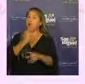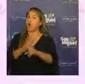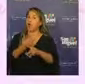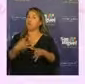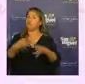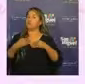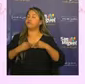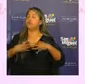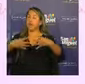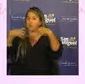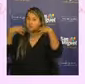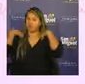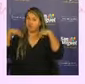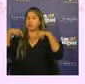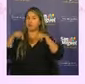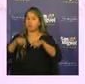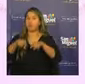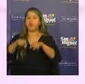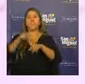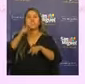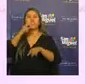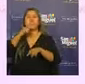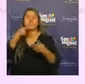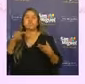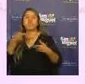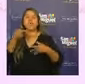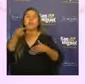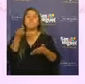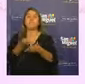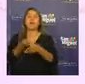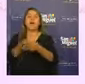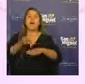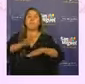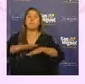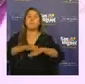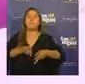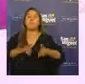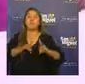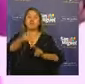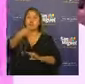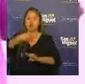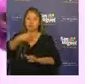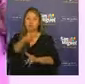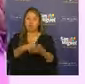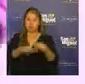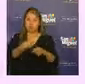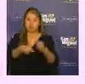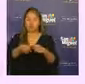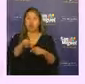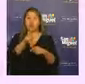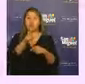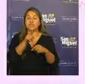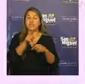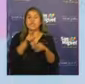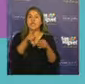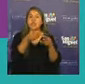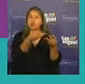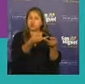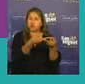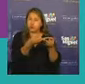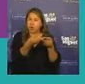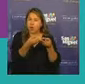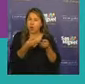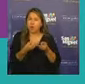responsabilidad, y esa responsabilidad es la patente comercial. Esa patente comercial, si la sumamos todas las patentes comerciales de nuestro